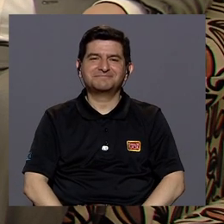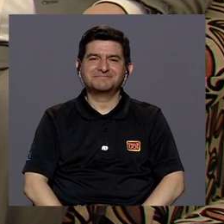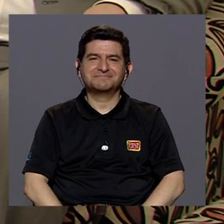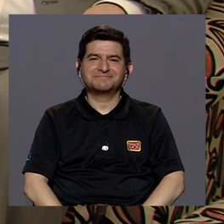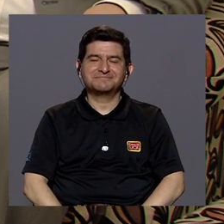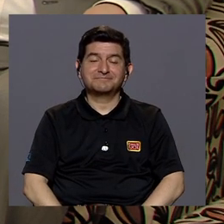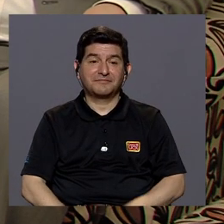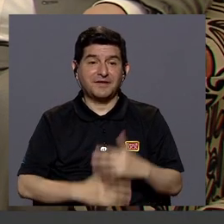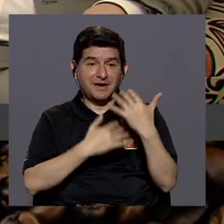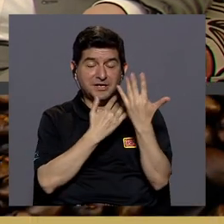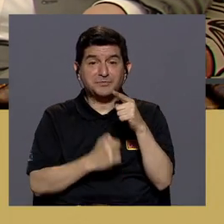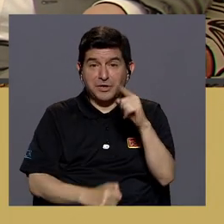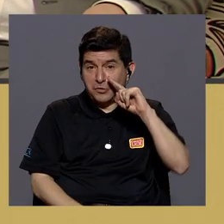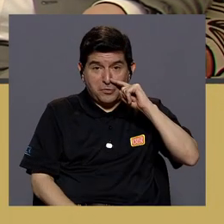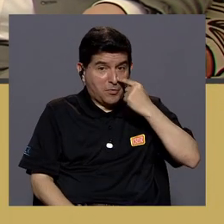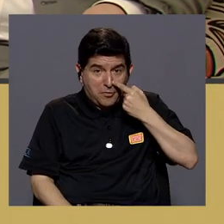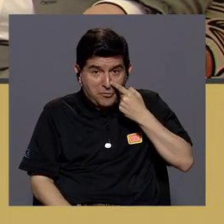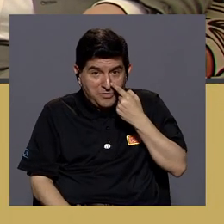Espero que no se aburriera mucho.